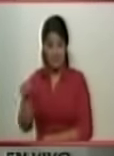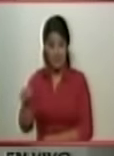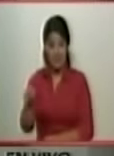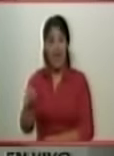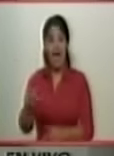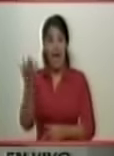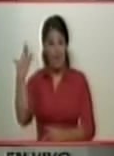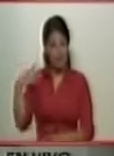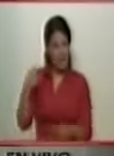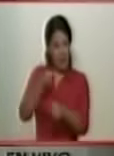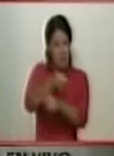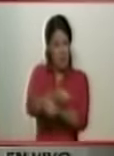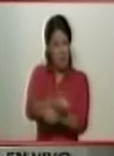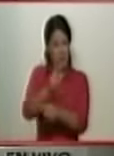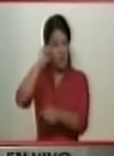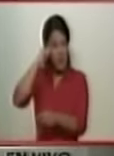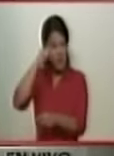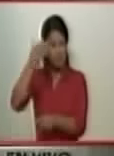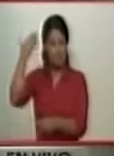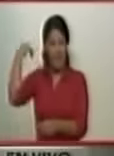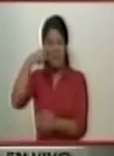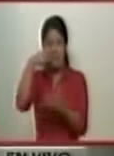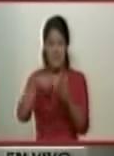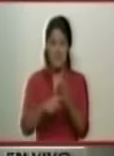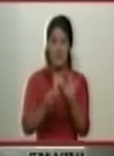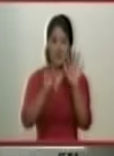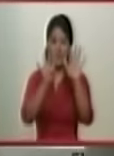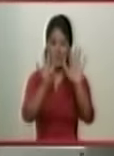nuestras almas mater en el año